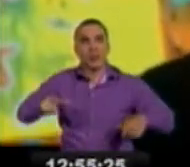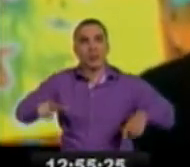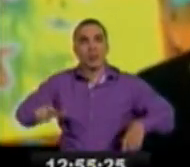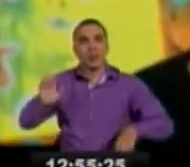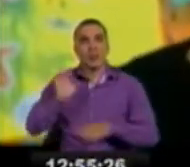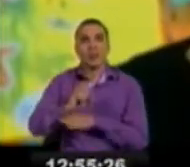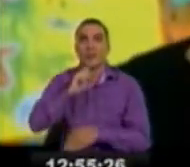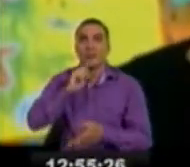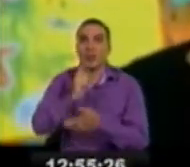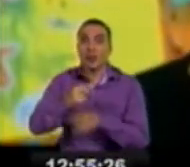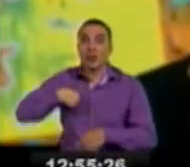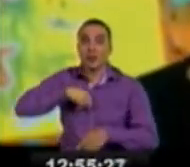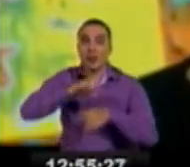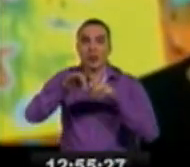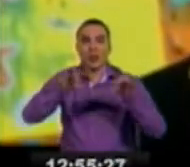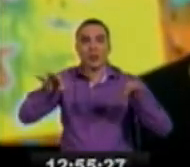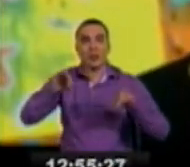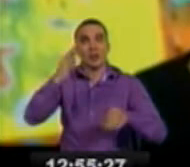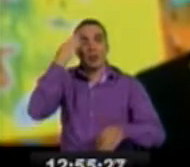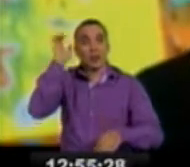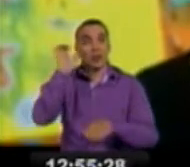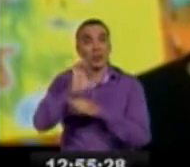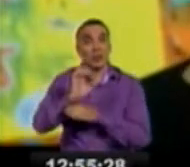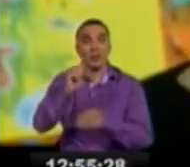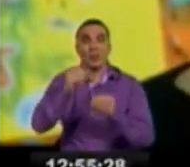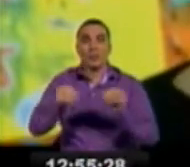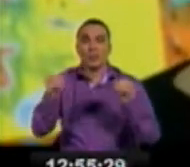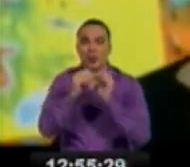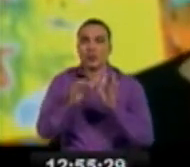es un regalo. Ecuador, como todos sabéis, es el colectivo más